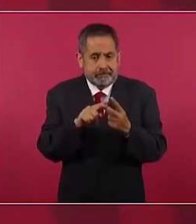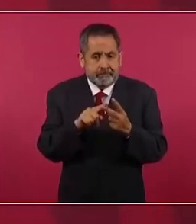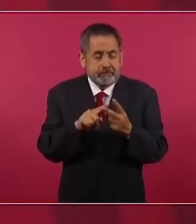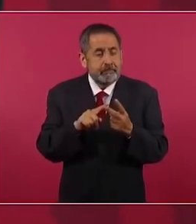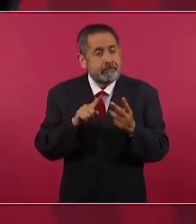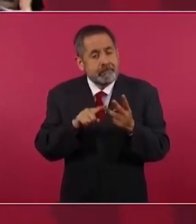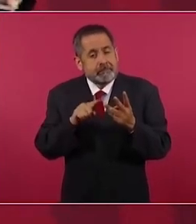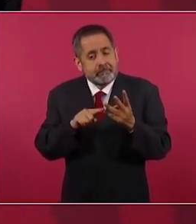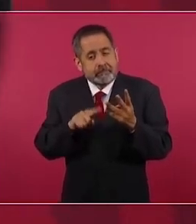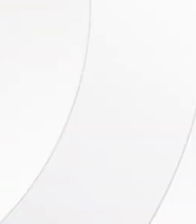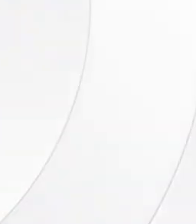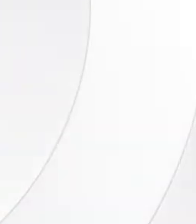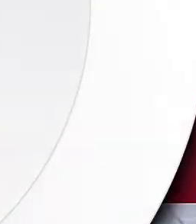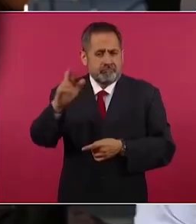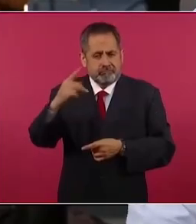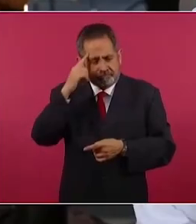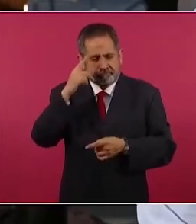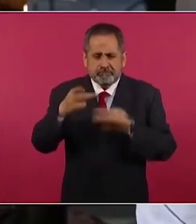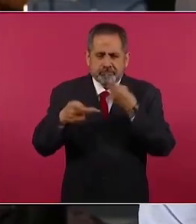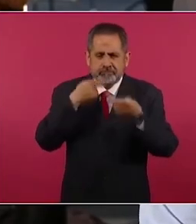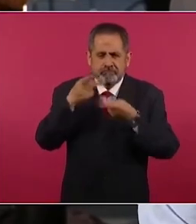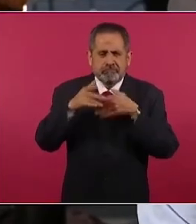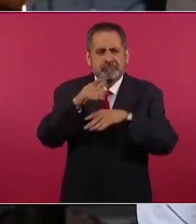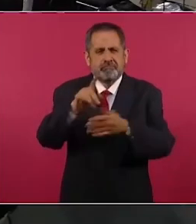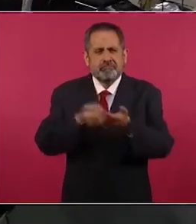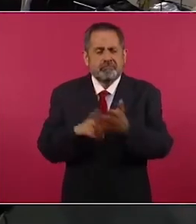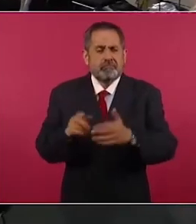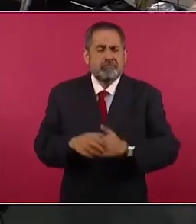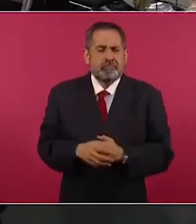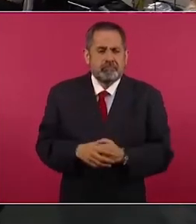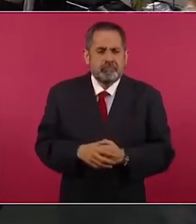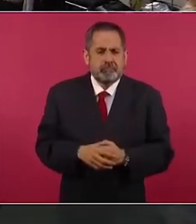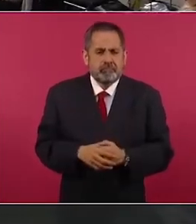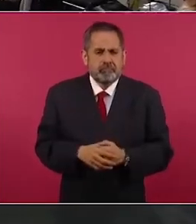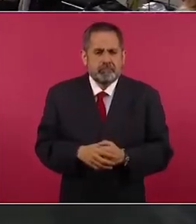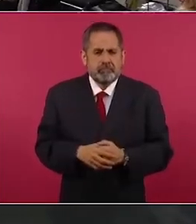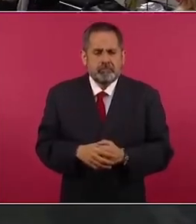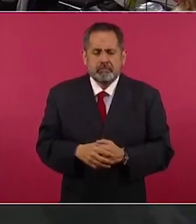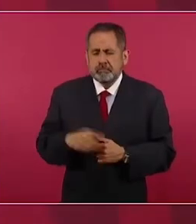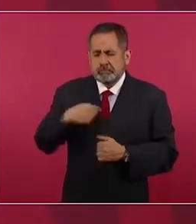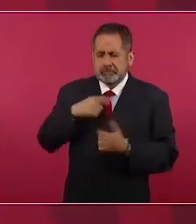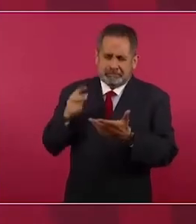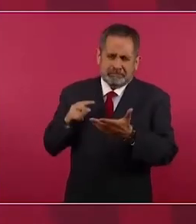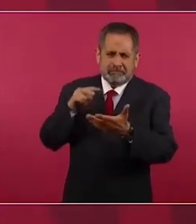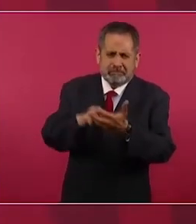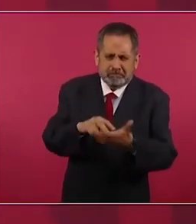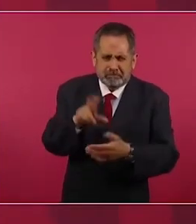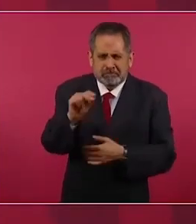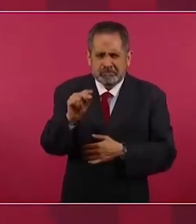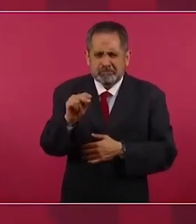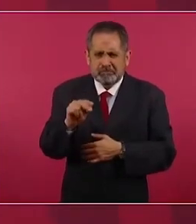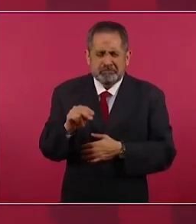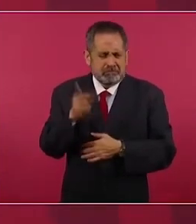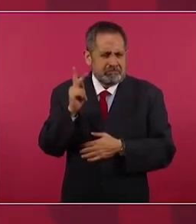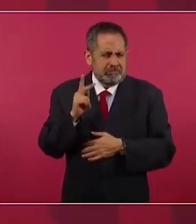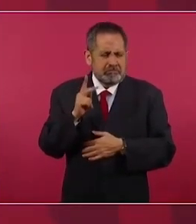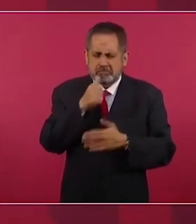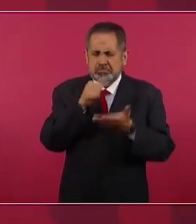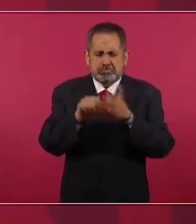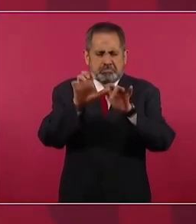cada estado. Sobre este tema, pues relacionado con su hermano. Pero sí enviar un texto. No tengo nada